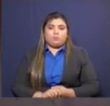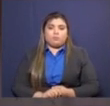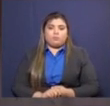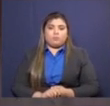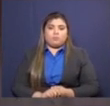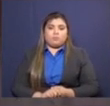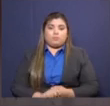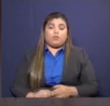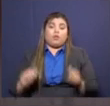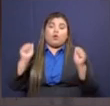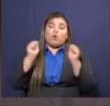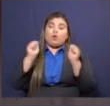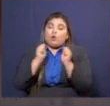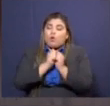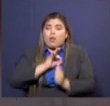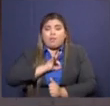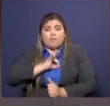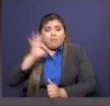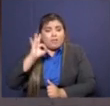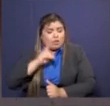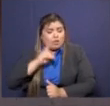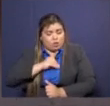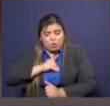De la mano de Dios